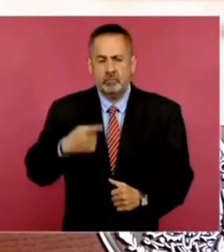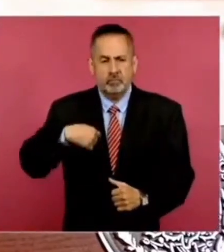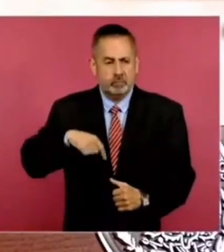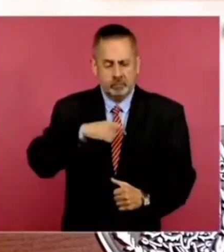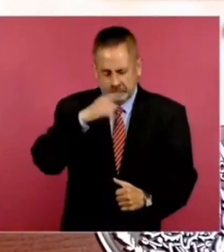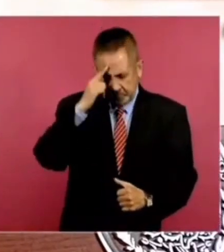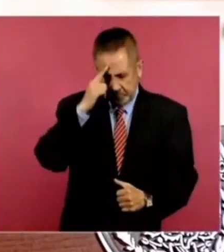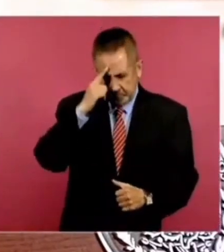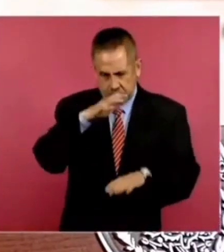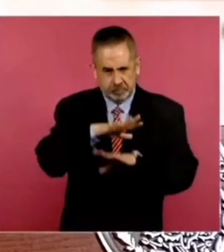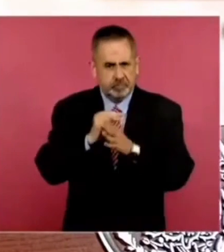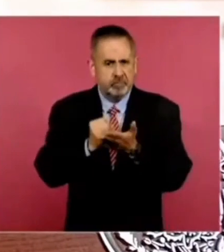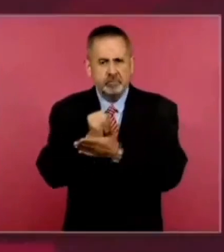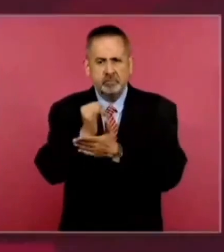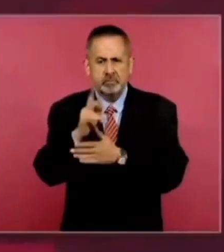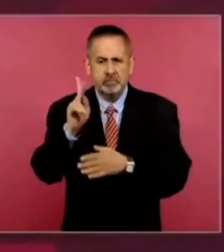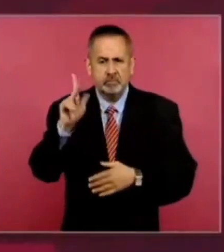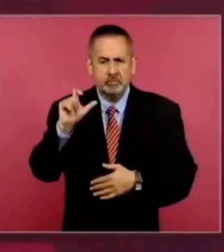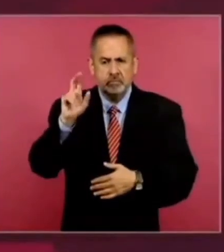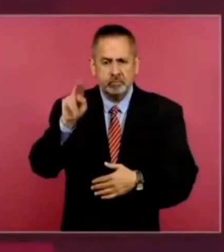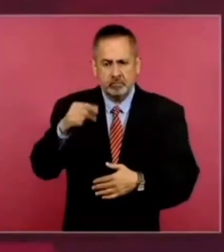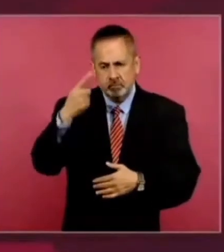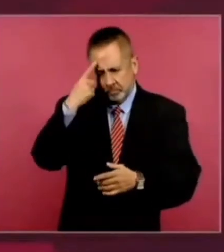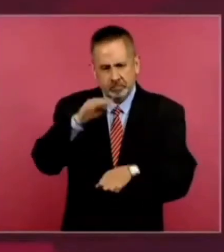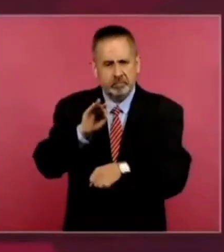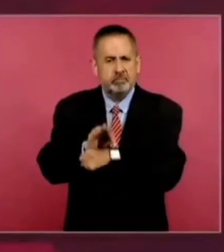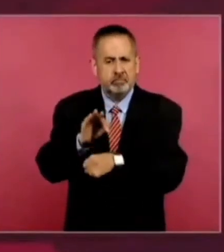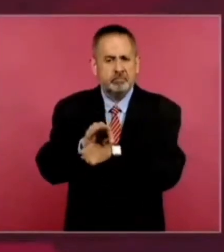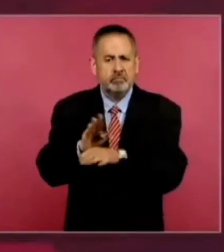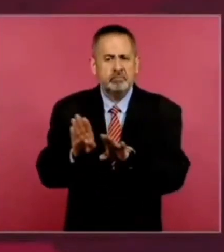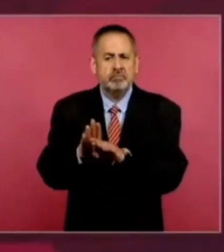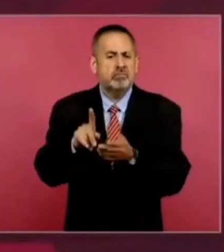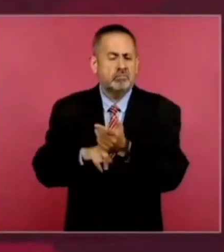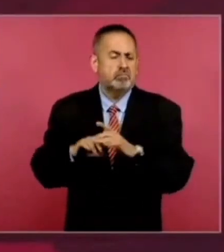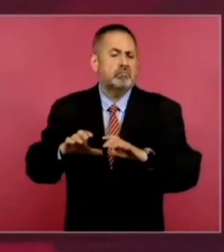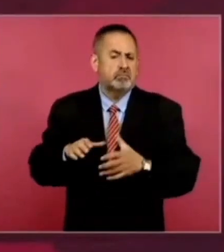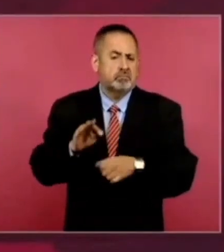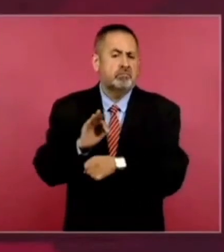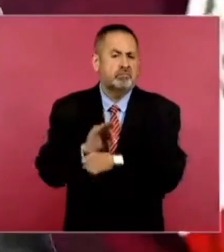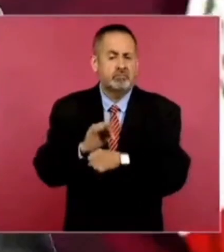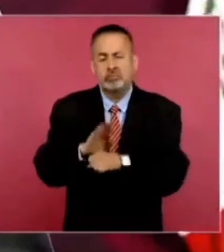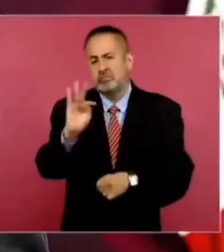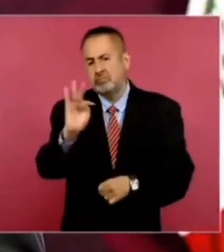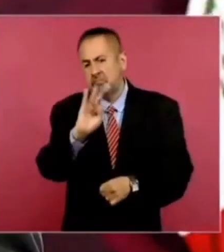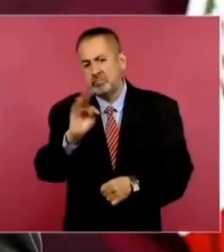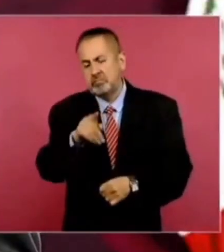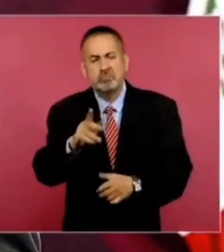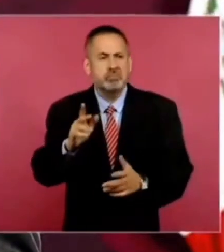definiendo un plan de protección a posibles